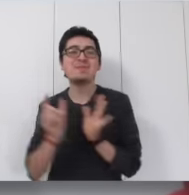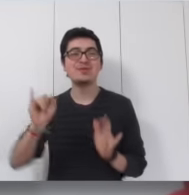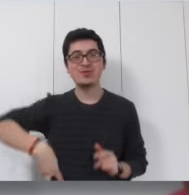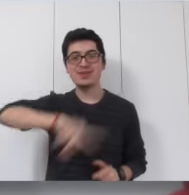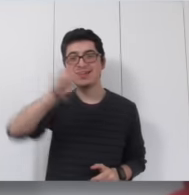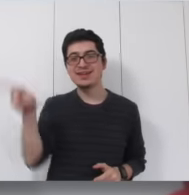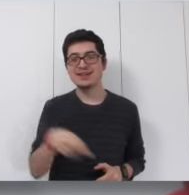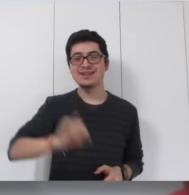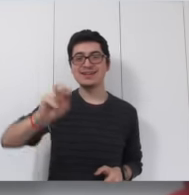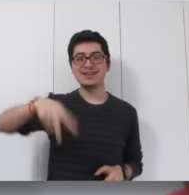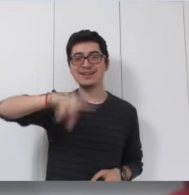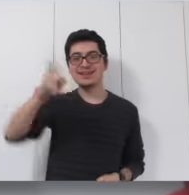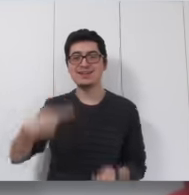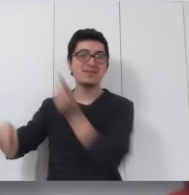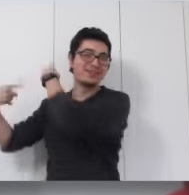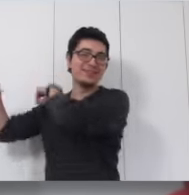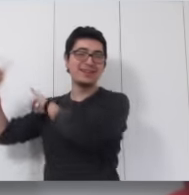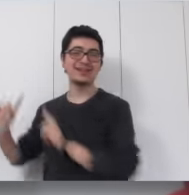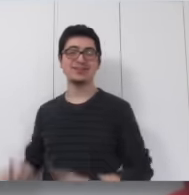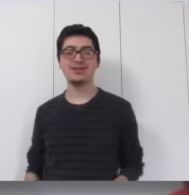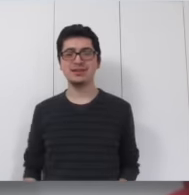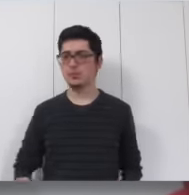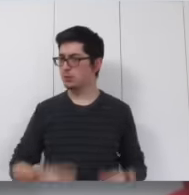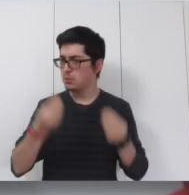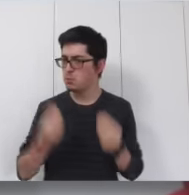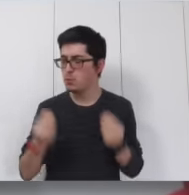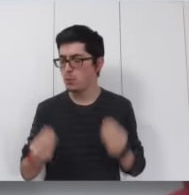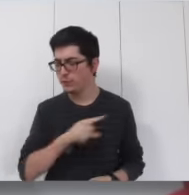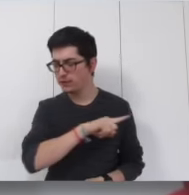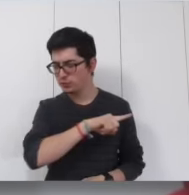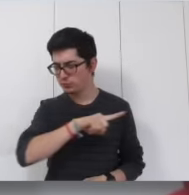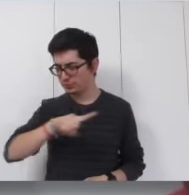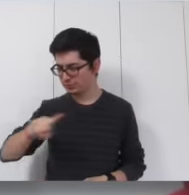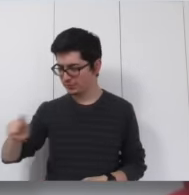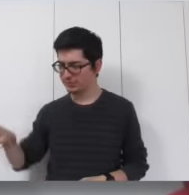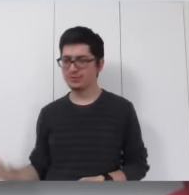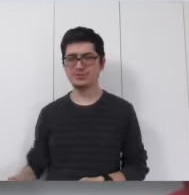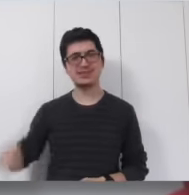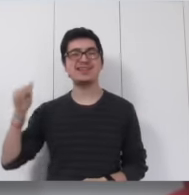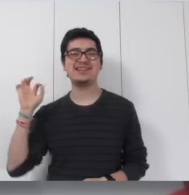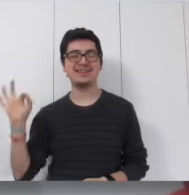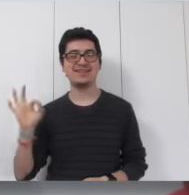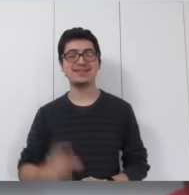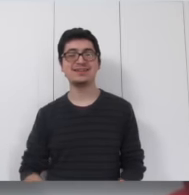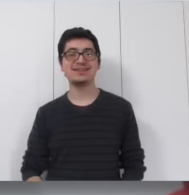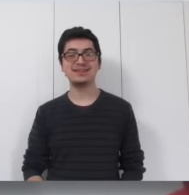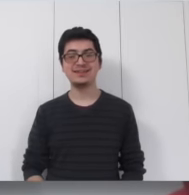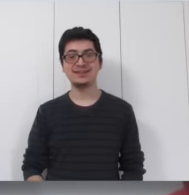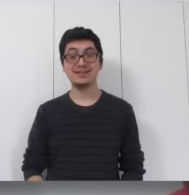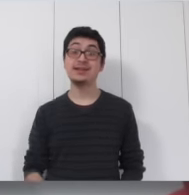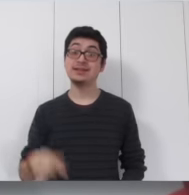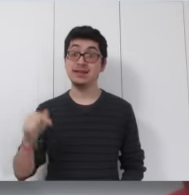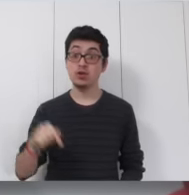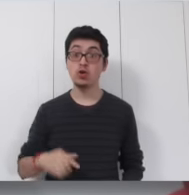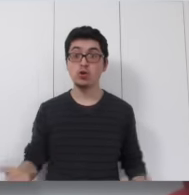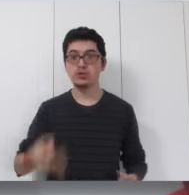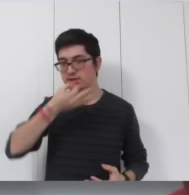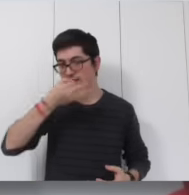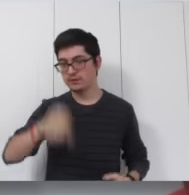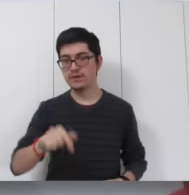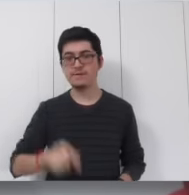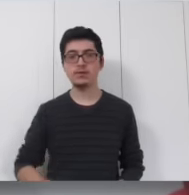a un nuevo capítulo de, ya lo saben, Inversionista de Historias. Espero que estén muy muy bien y que su semana sea realmente increíble. El día de hoy,